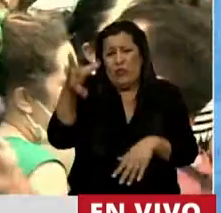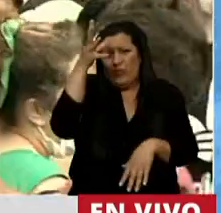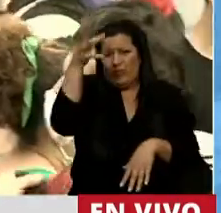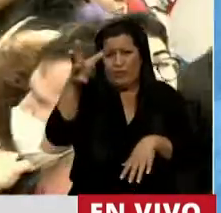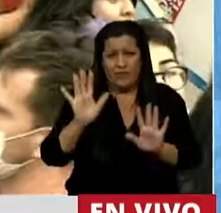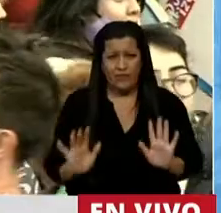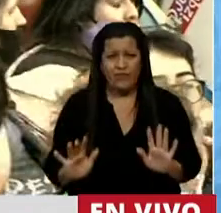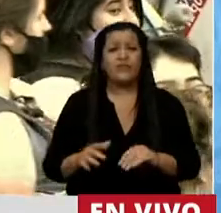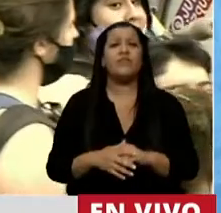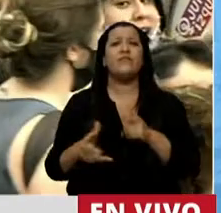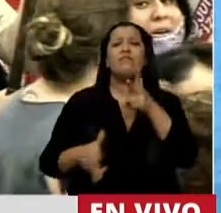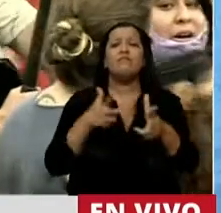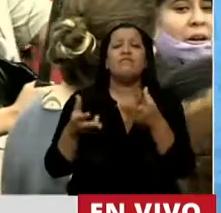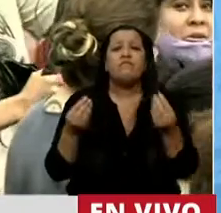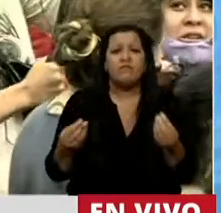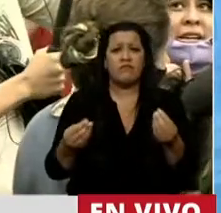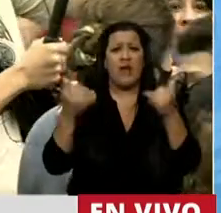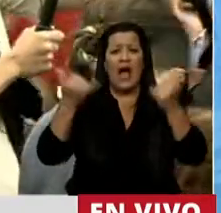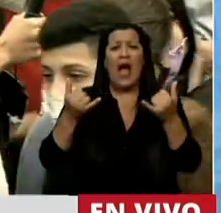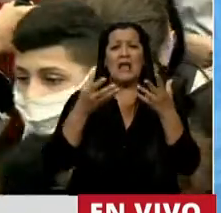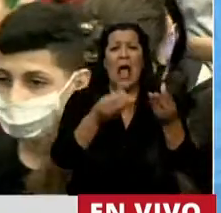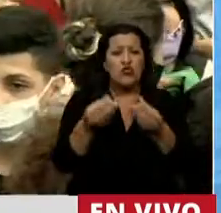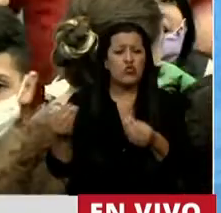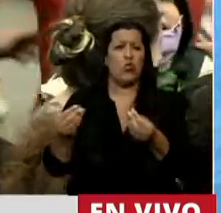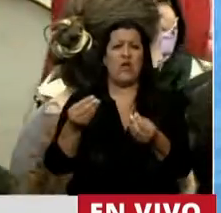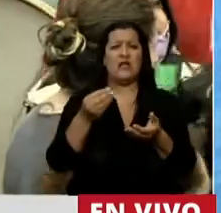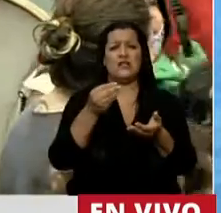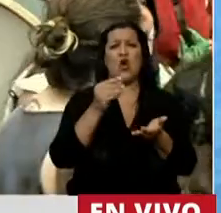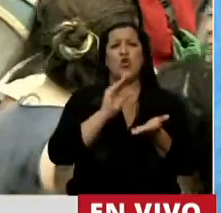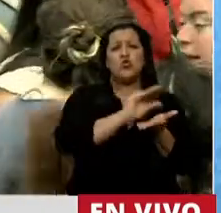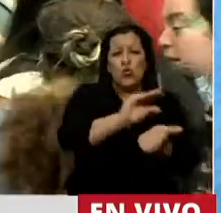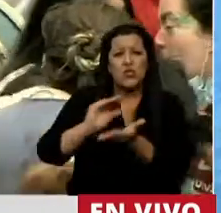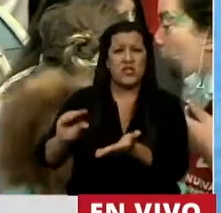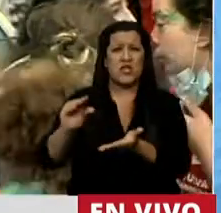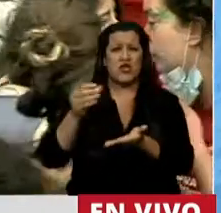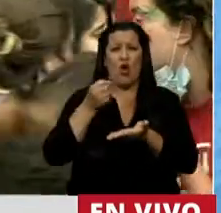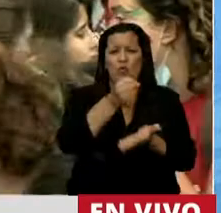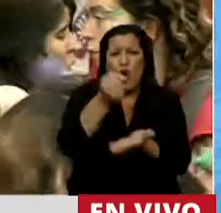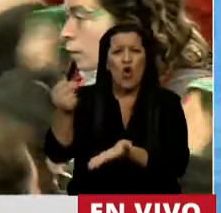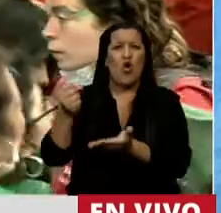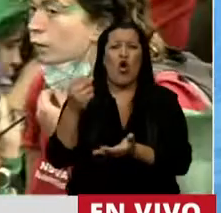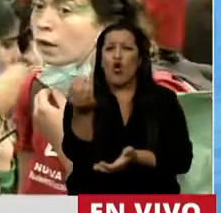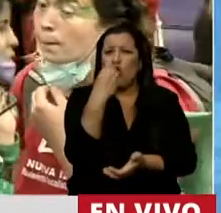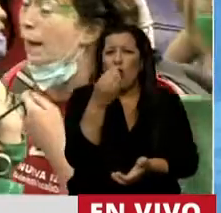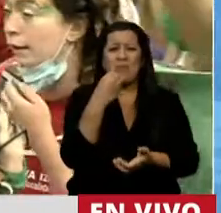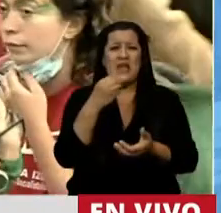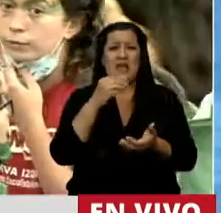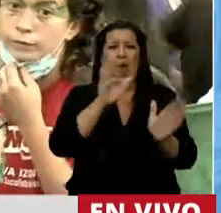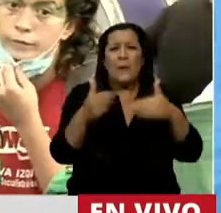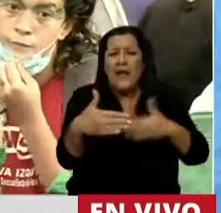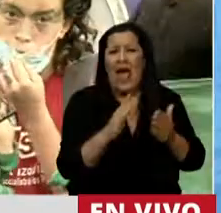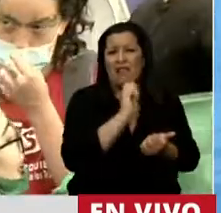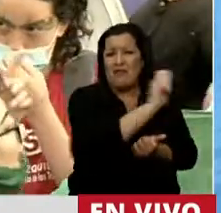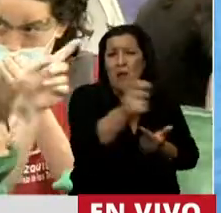Es decir, pese a las ayudas, subsidios, bolsones de comida y viandas, la pandemia y el